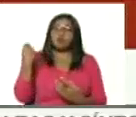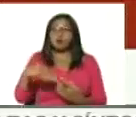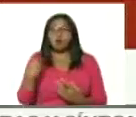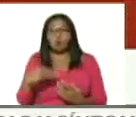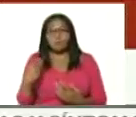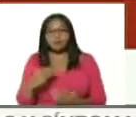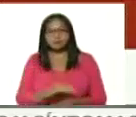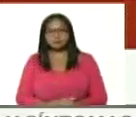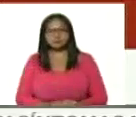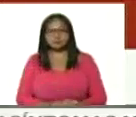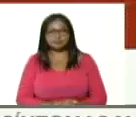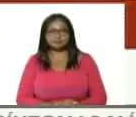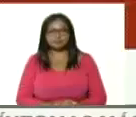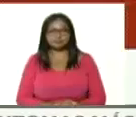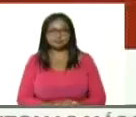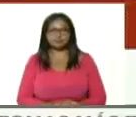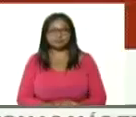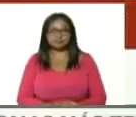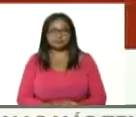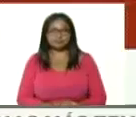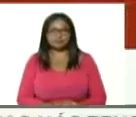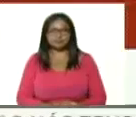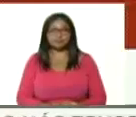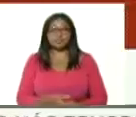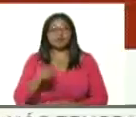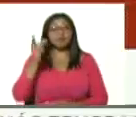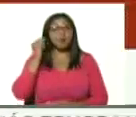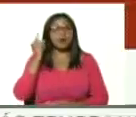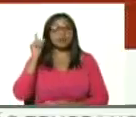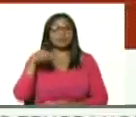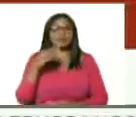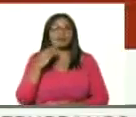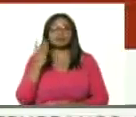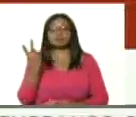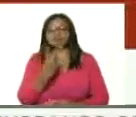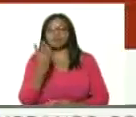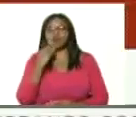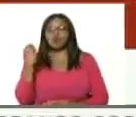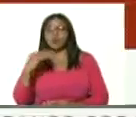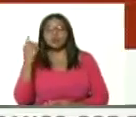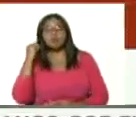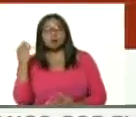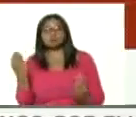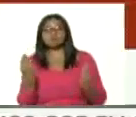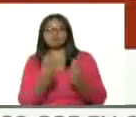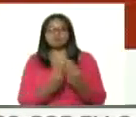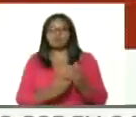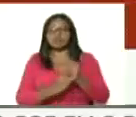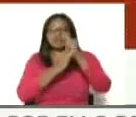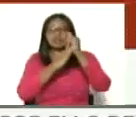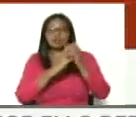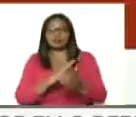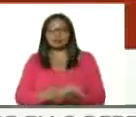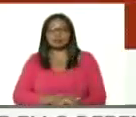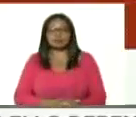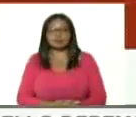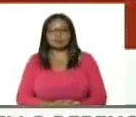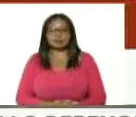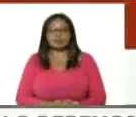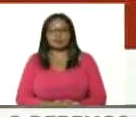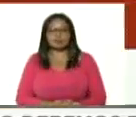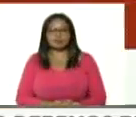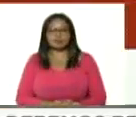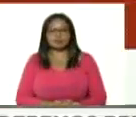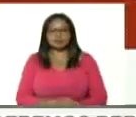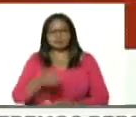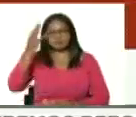mucha juventud y mujeres, juventud y mujeres, es el liderazgo de los